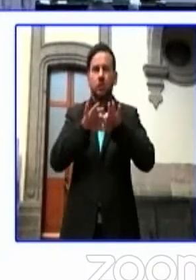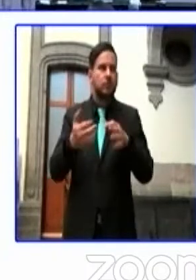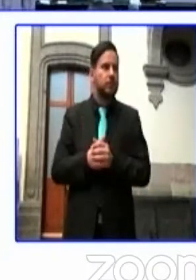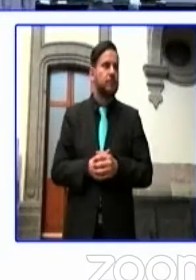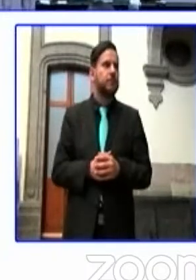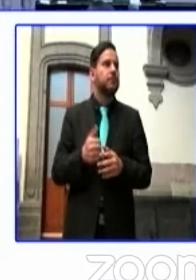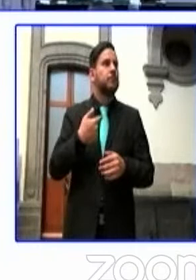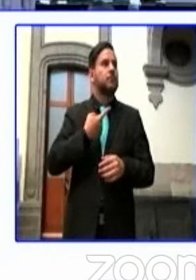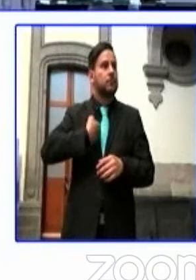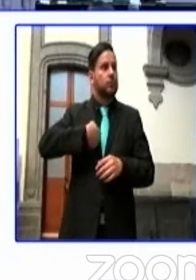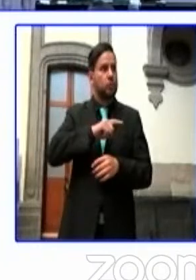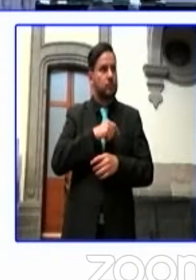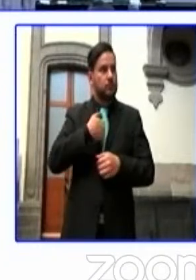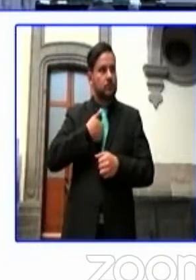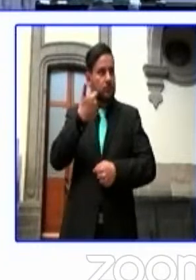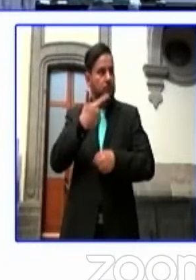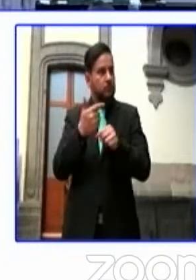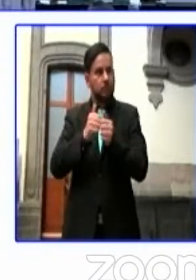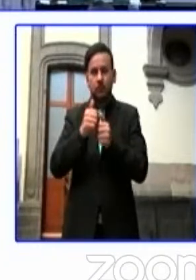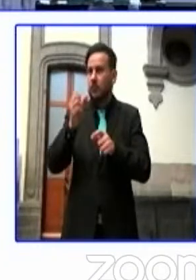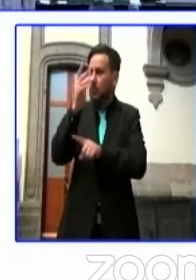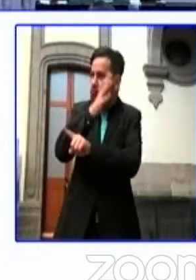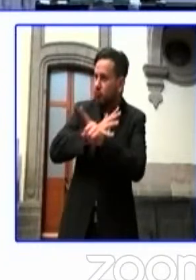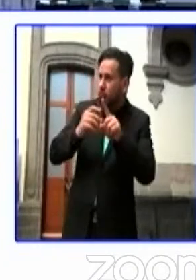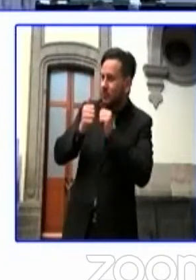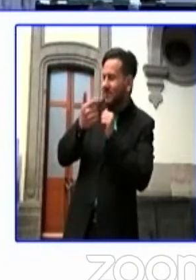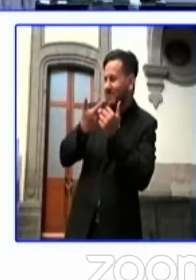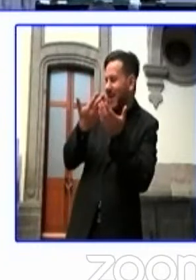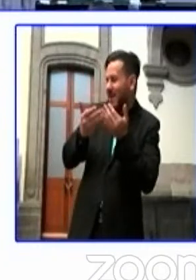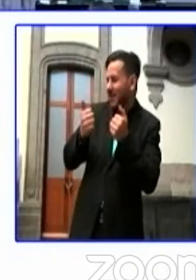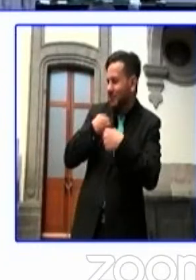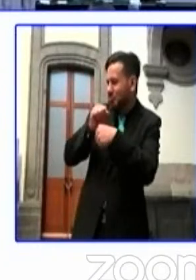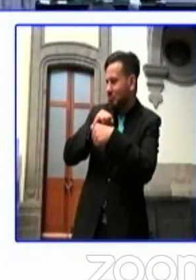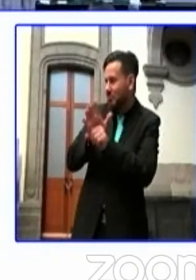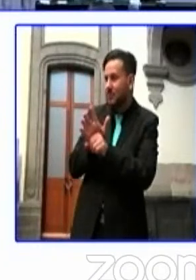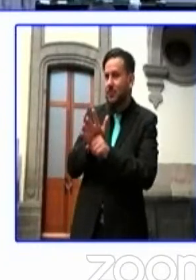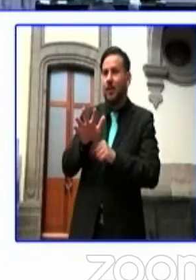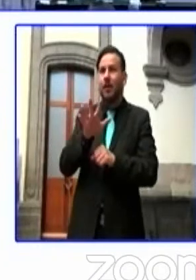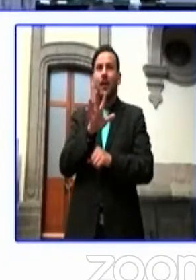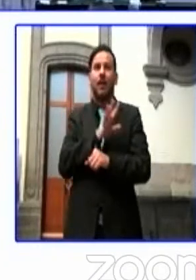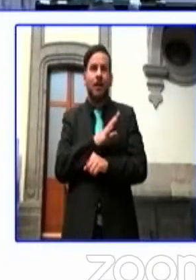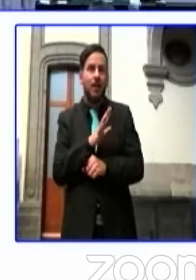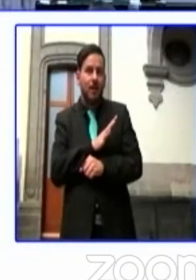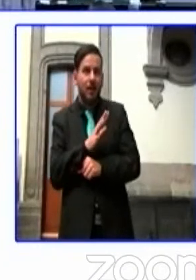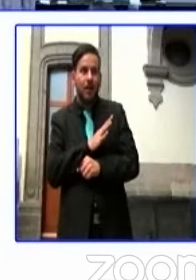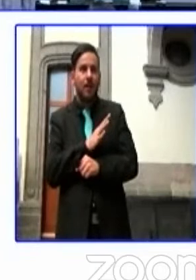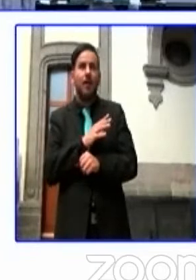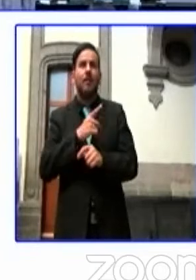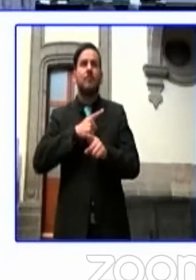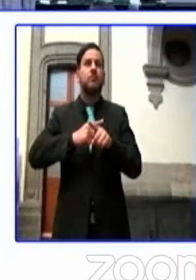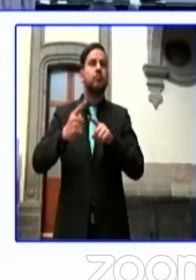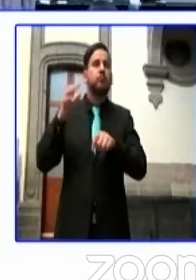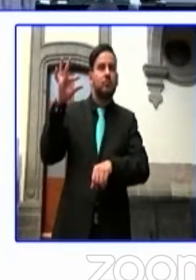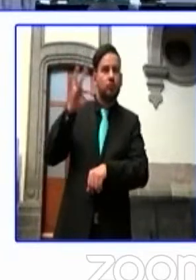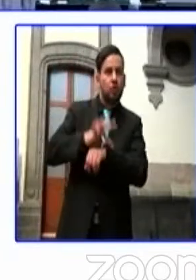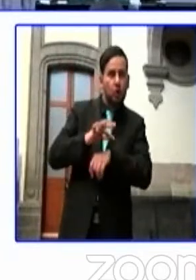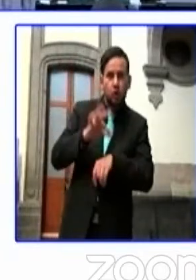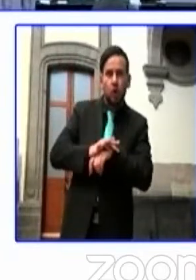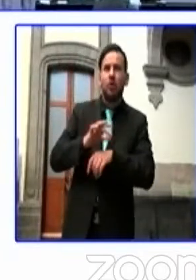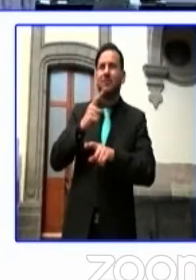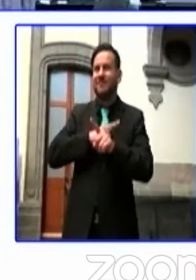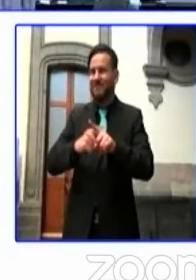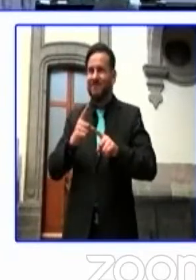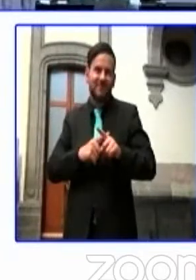dimos cuenta durante la pandemia cómo salían los médicos, las enfermeras o los